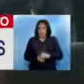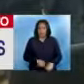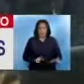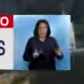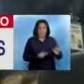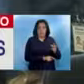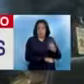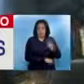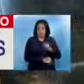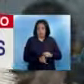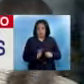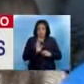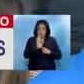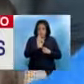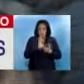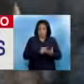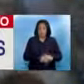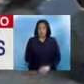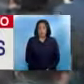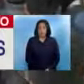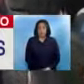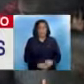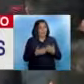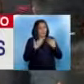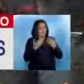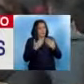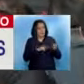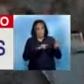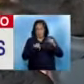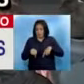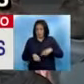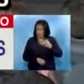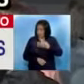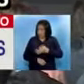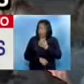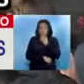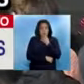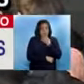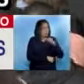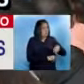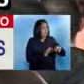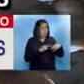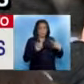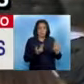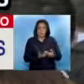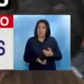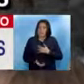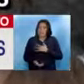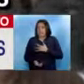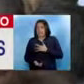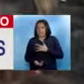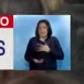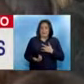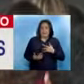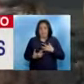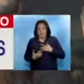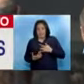lo presenta en exclusiva. Bueno, nada, gracias por venir. La verdad que para esta reunión tengo sentimientos